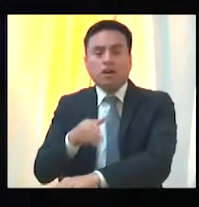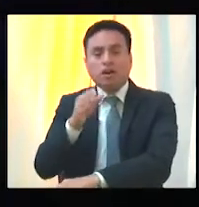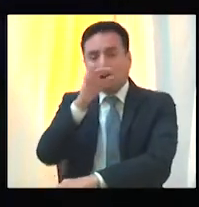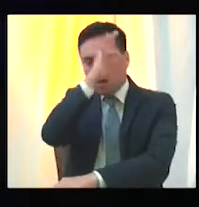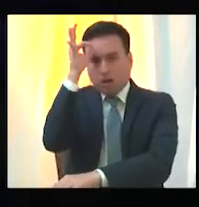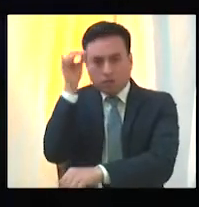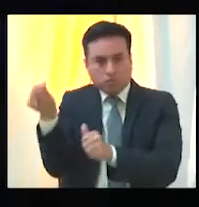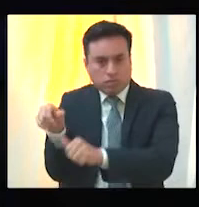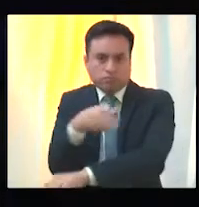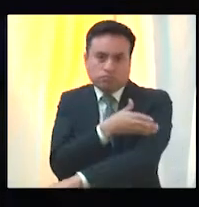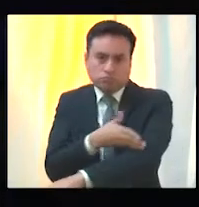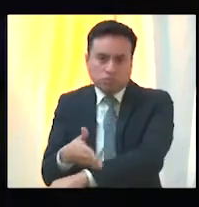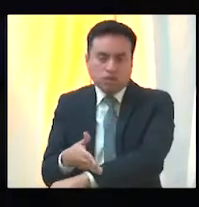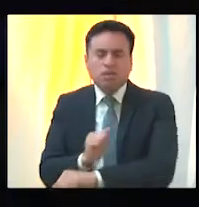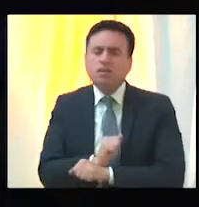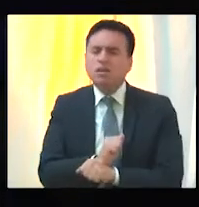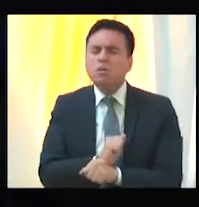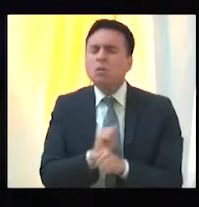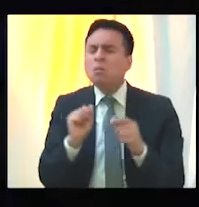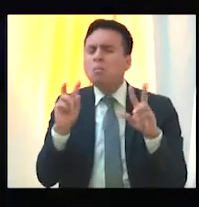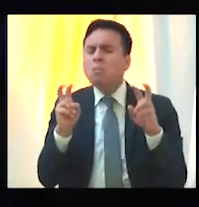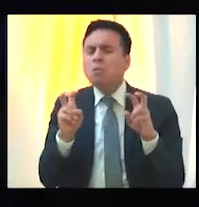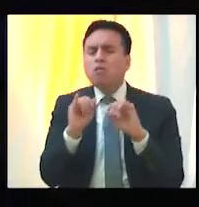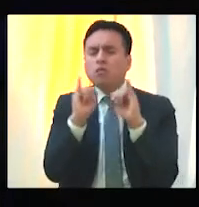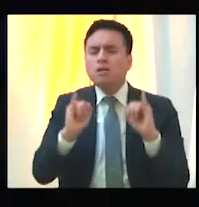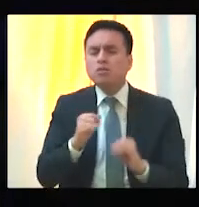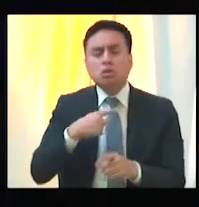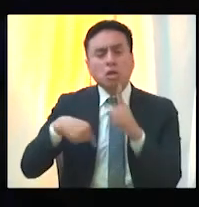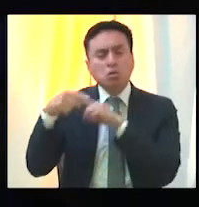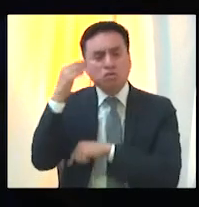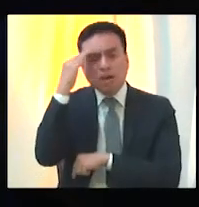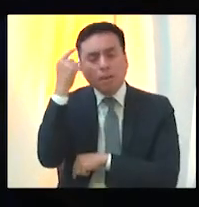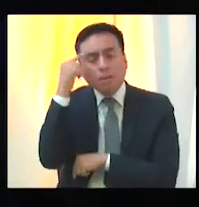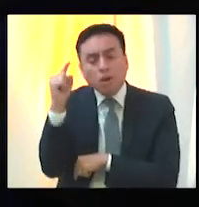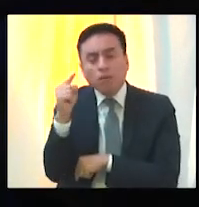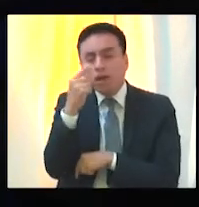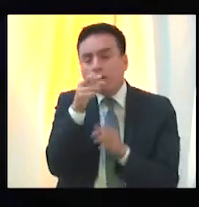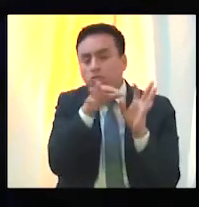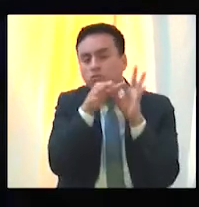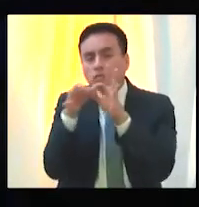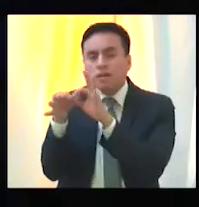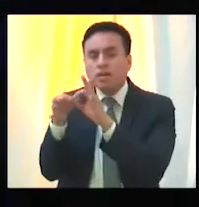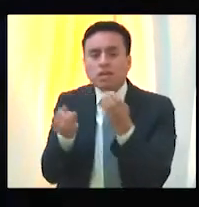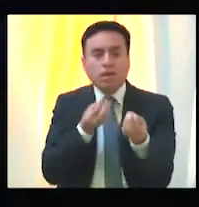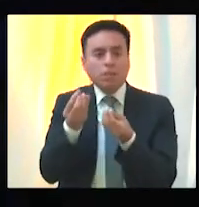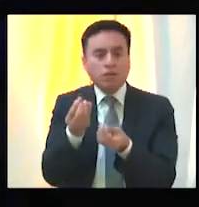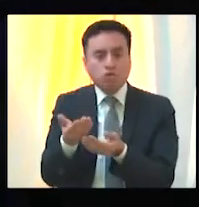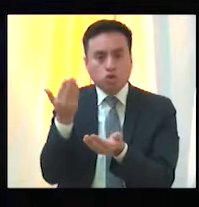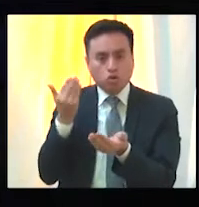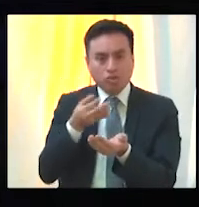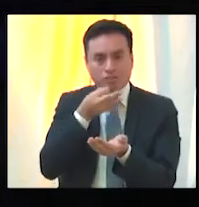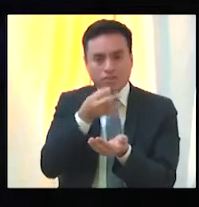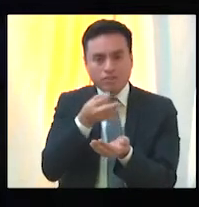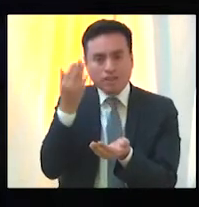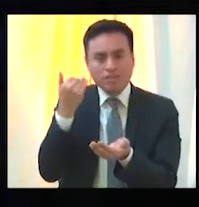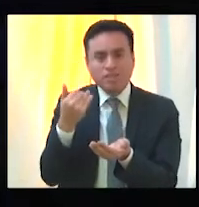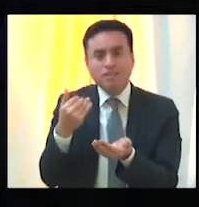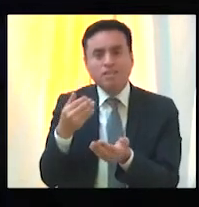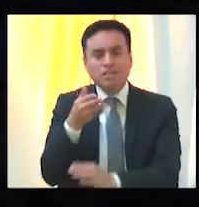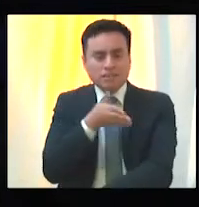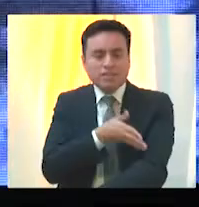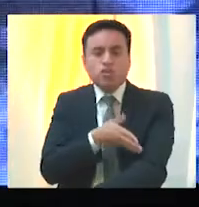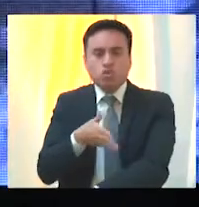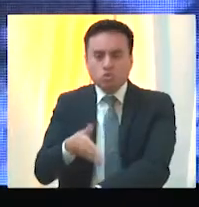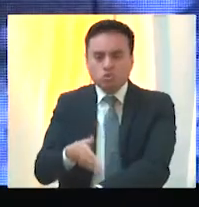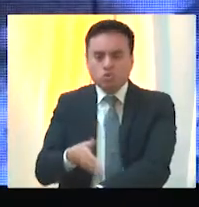Araucanía. Los modelos no saben nada de la historia, pero de alguna manera uno ve la continuidad acá entre lo que pasó, lo que yo les contaba de que es la zona centro-sur